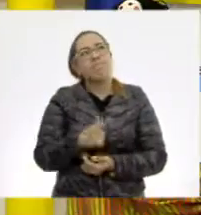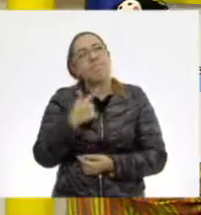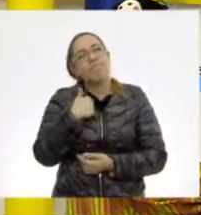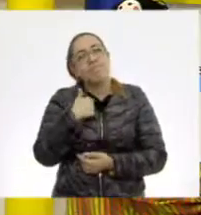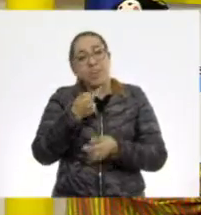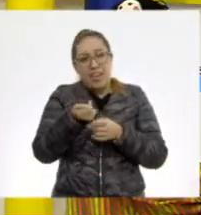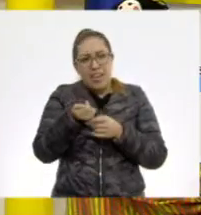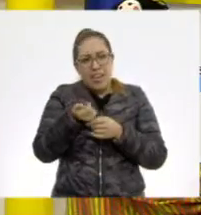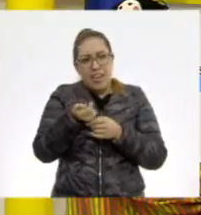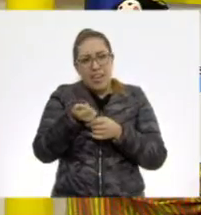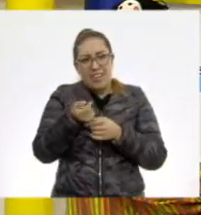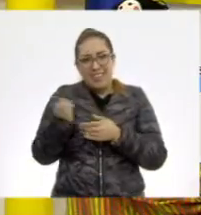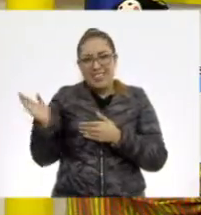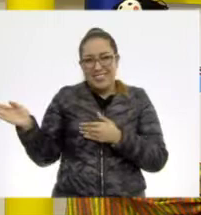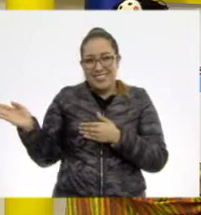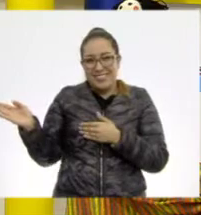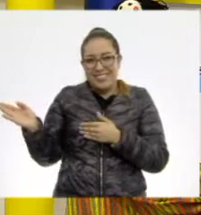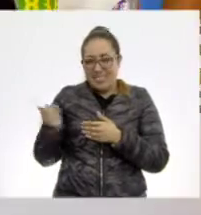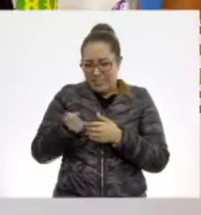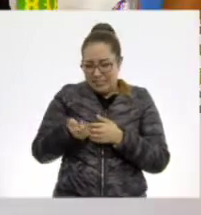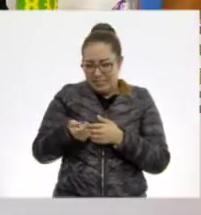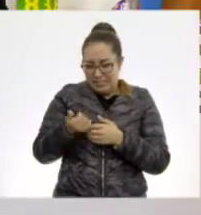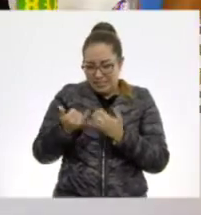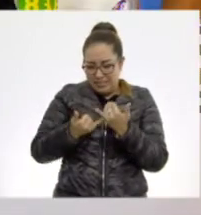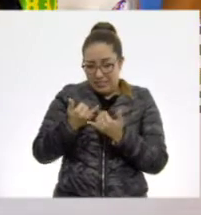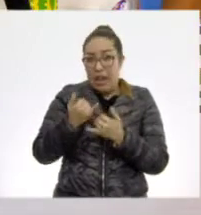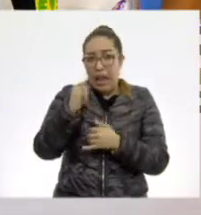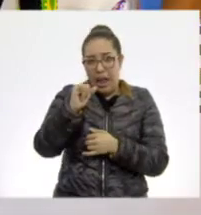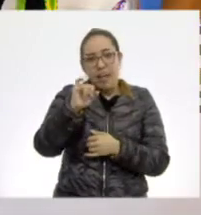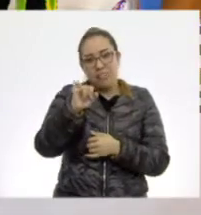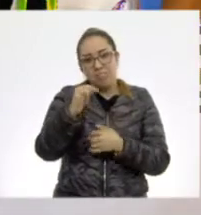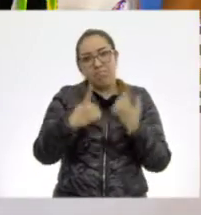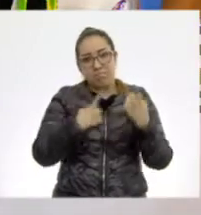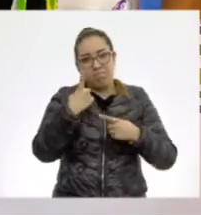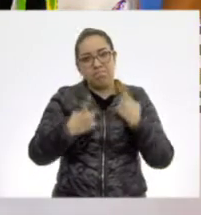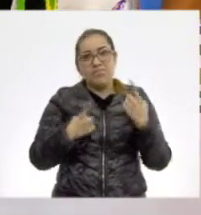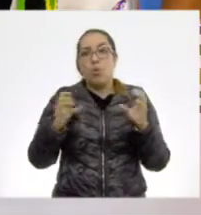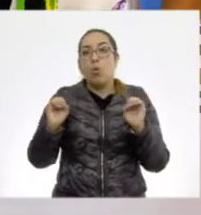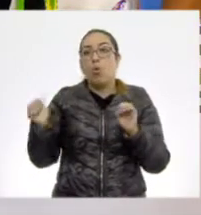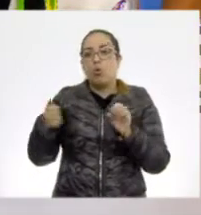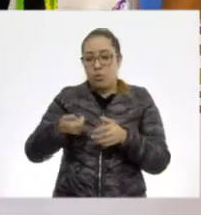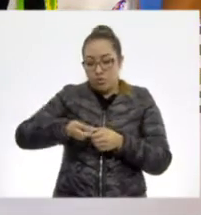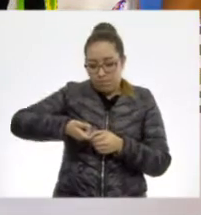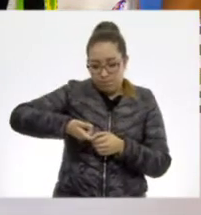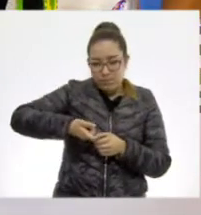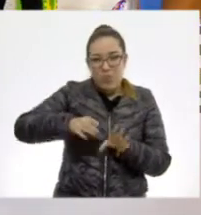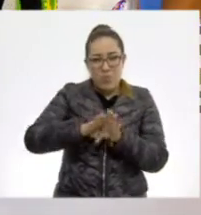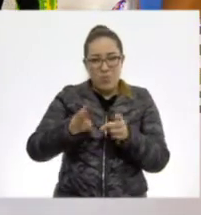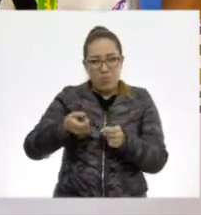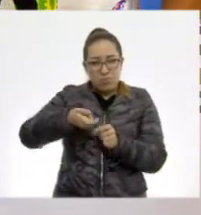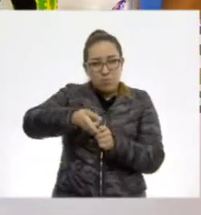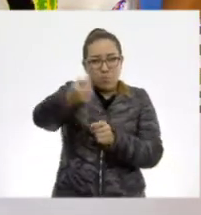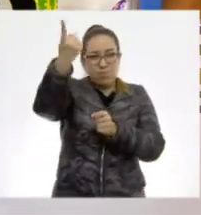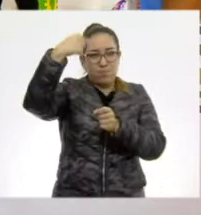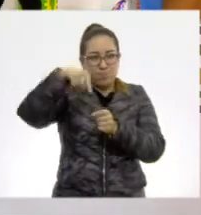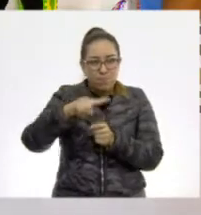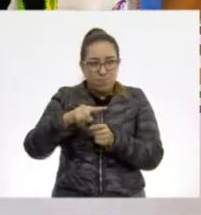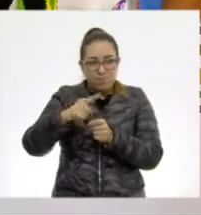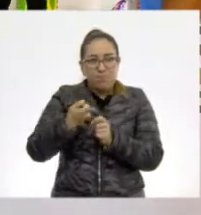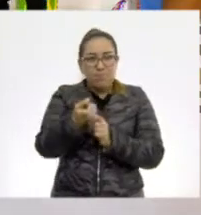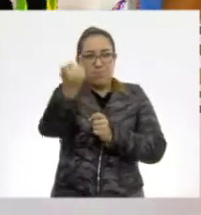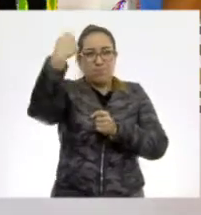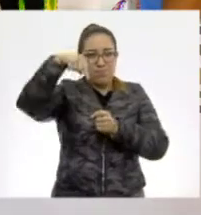¿Las canicas, tal vez? Las canicas podría ser. Es uno muy bueno y divertido. ¿Qué tal el valero? También, y además de mucha